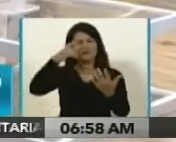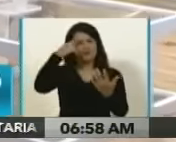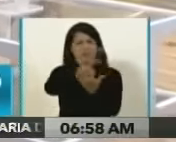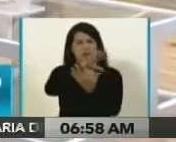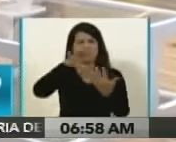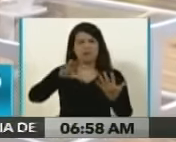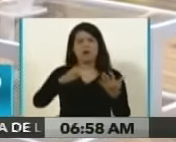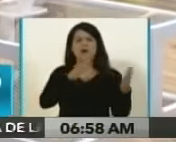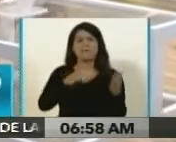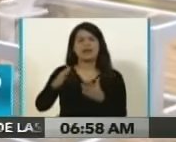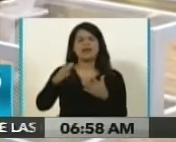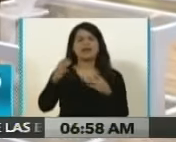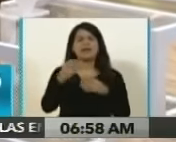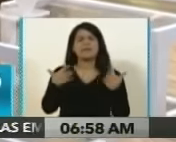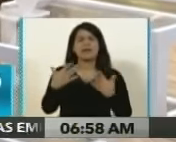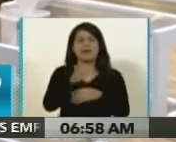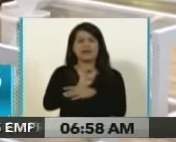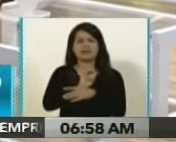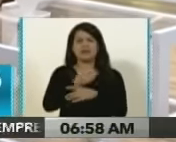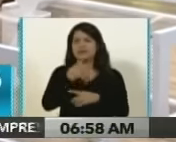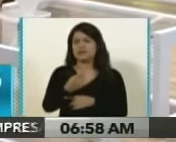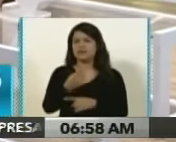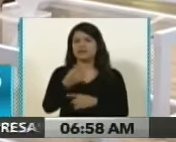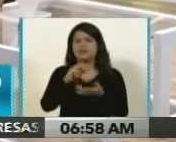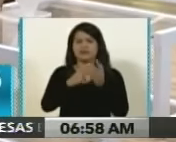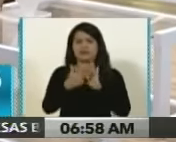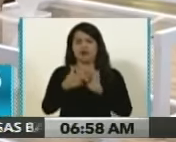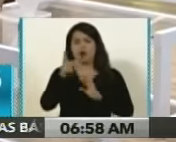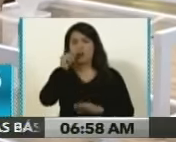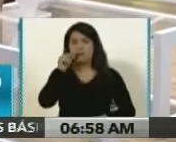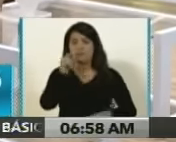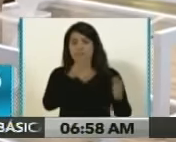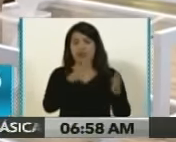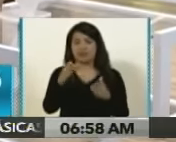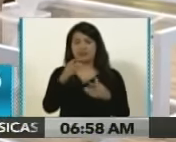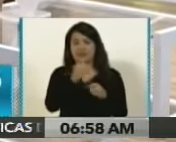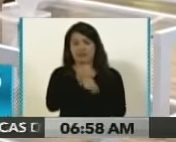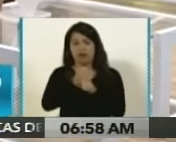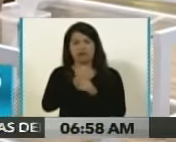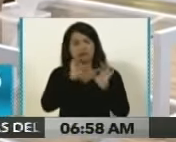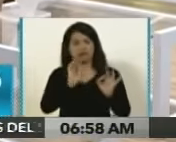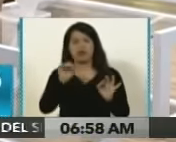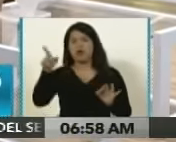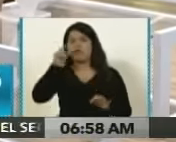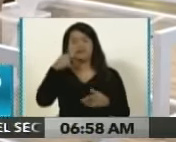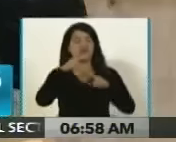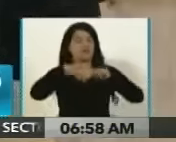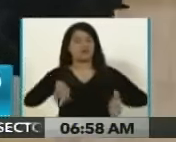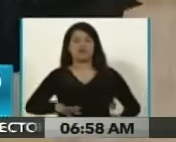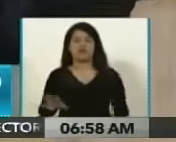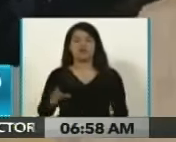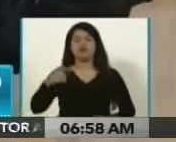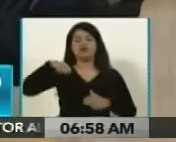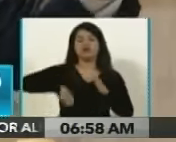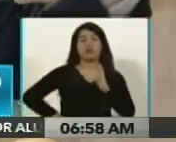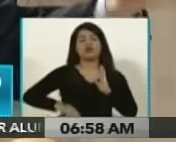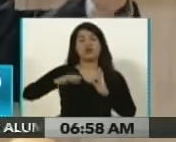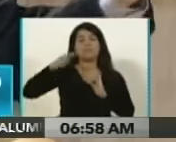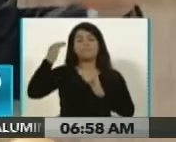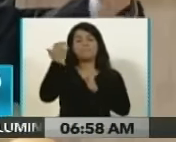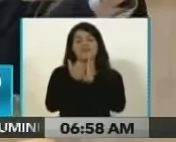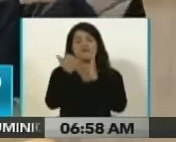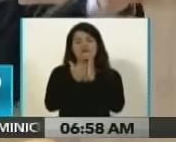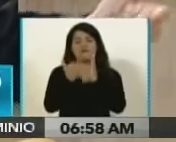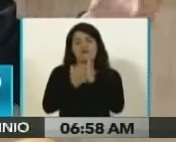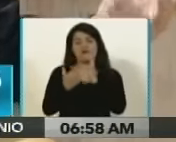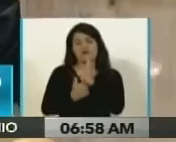era un plan de empleo. Betancourt cierra ese plan, ¿no? Baja los sueldos. O sea, suena a eso que se está haciendo